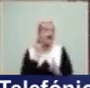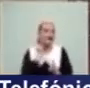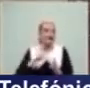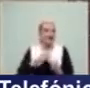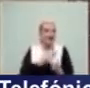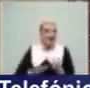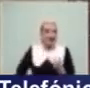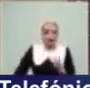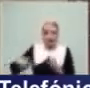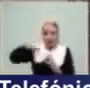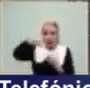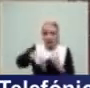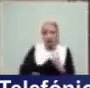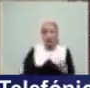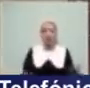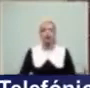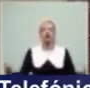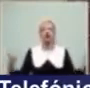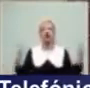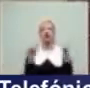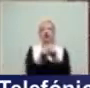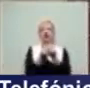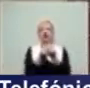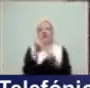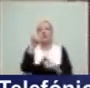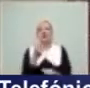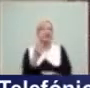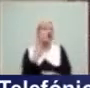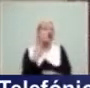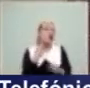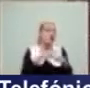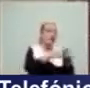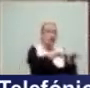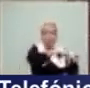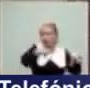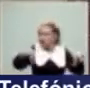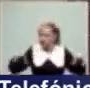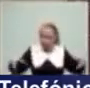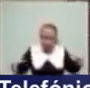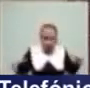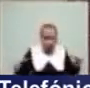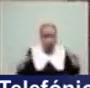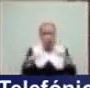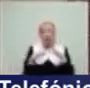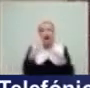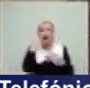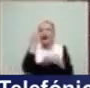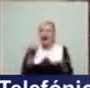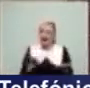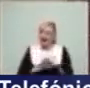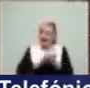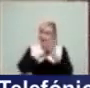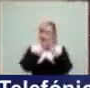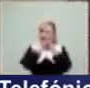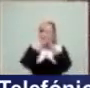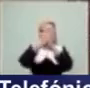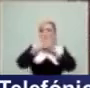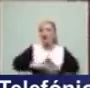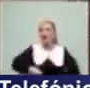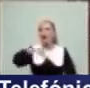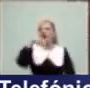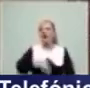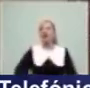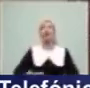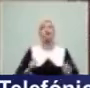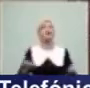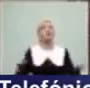muy espectacular, la verdad sí obedece ya a una estrategia de muy mala fe, porque no puedo pensar que después de 3 años no haya nadie que les